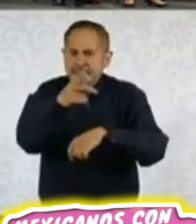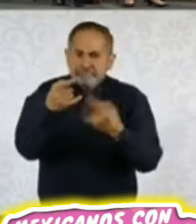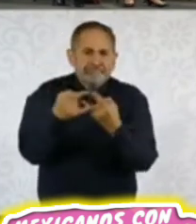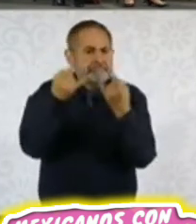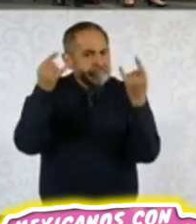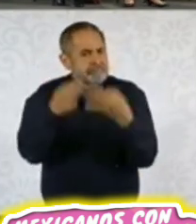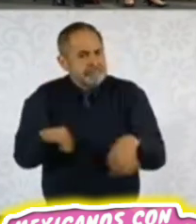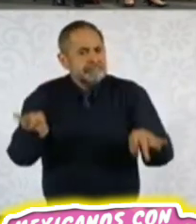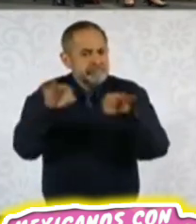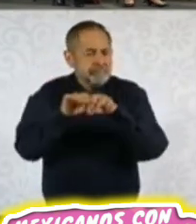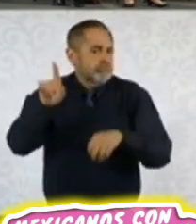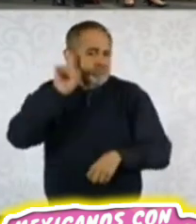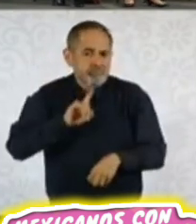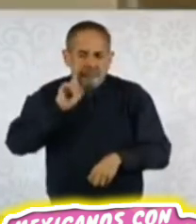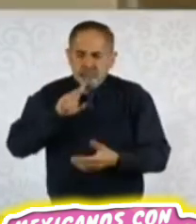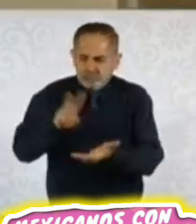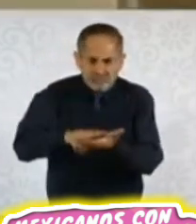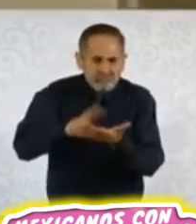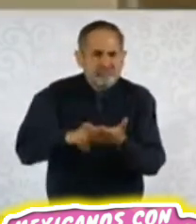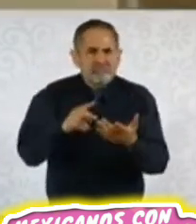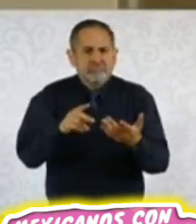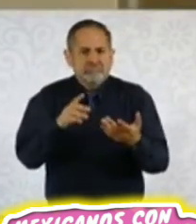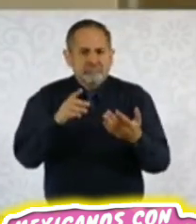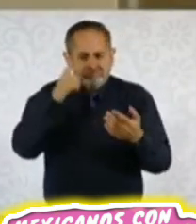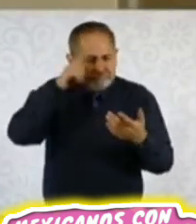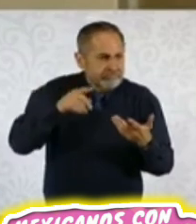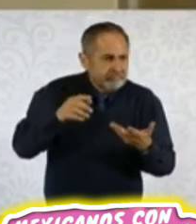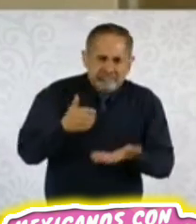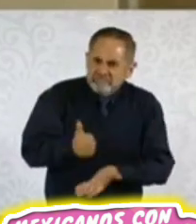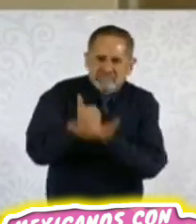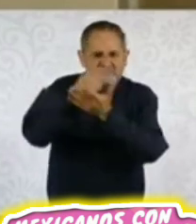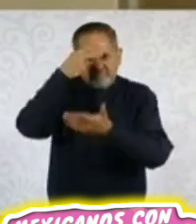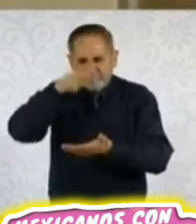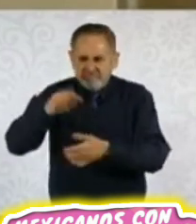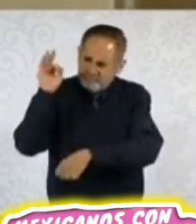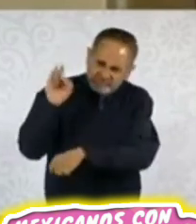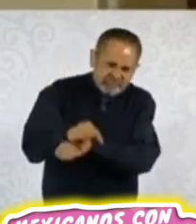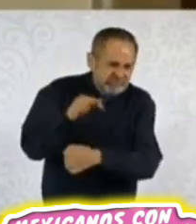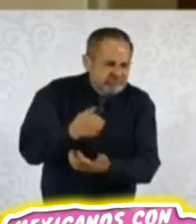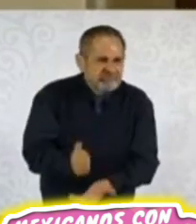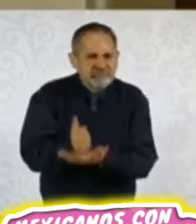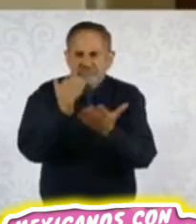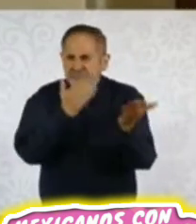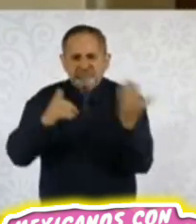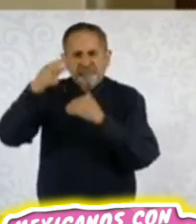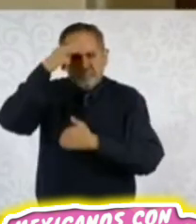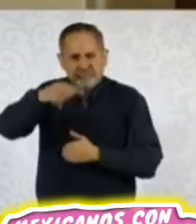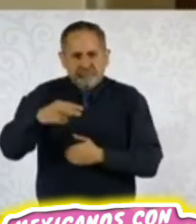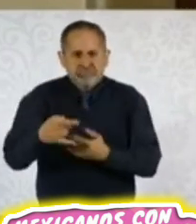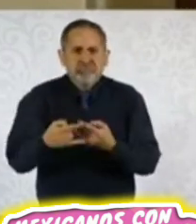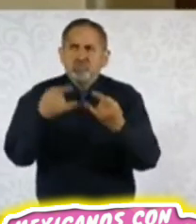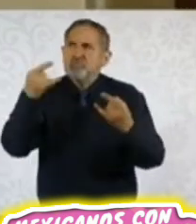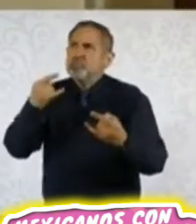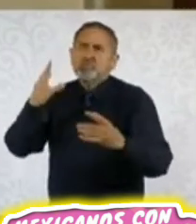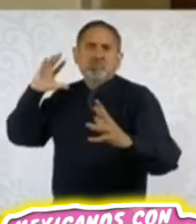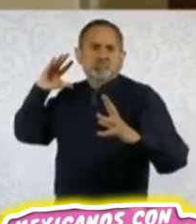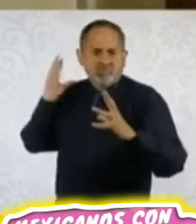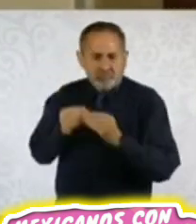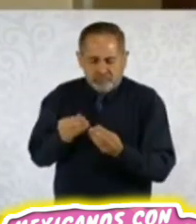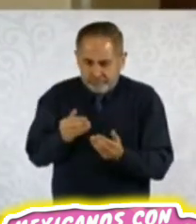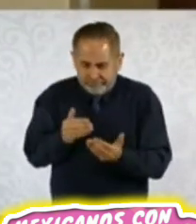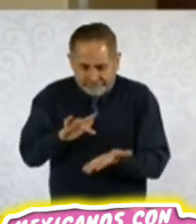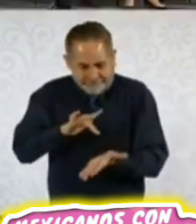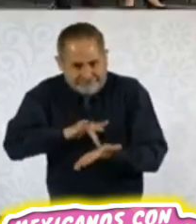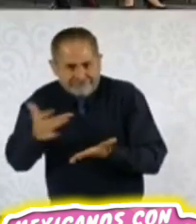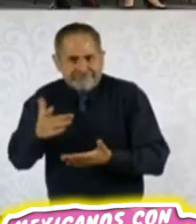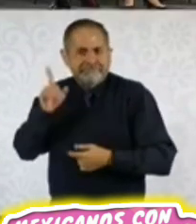las transformaciones, en las revoluciones sociales, sino aquellas mujeres que nos antecedieron y que hacen y que hicieron que hoy